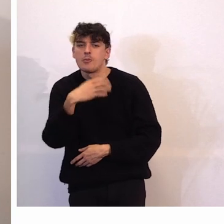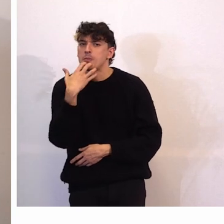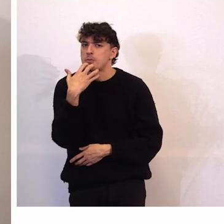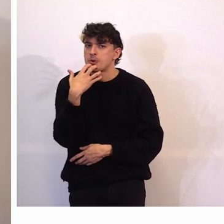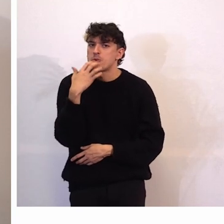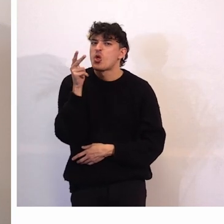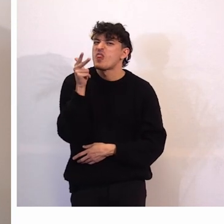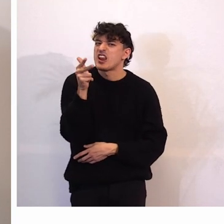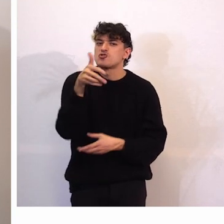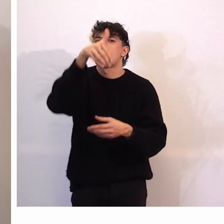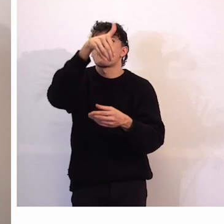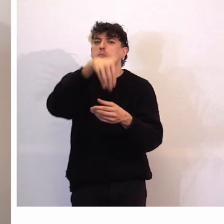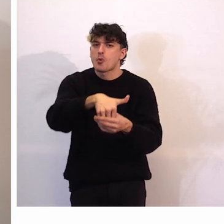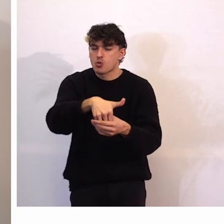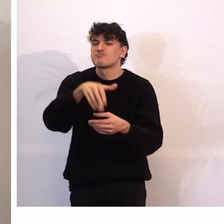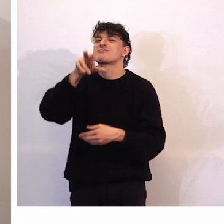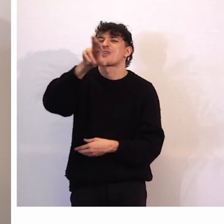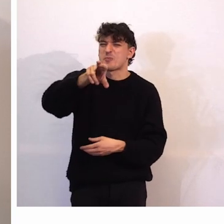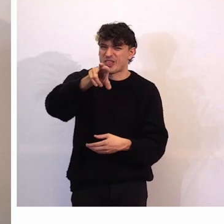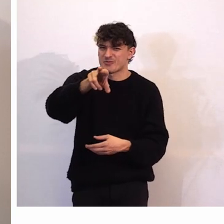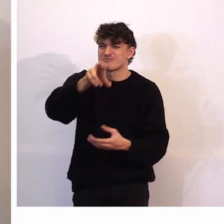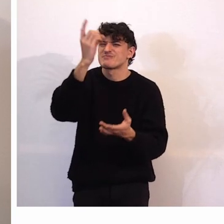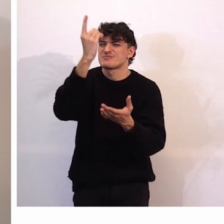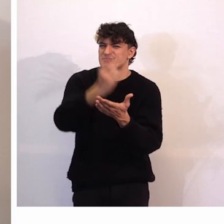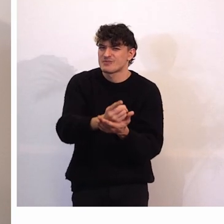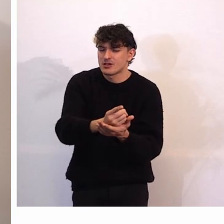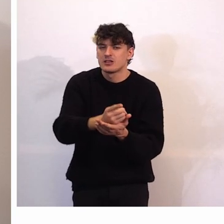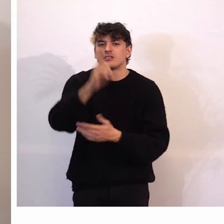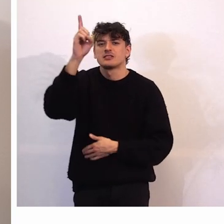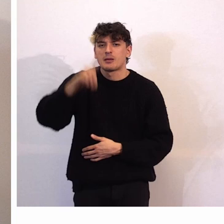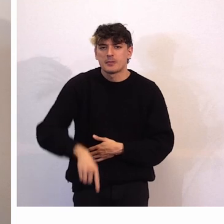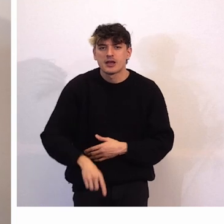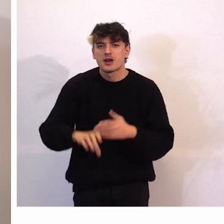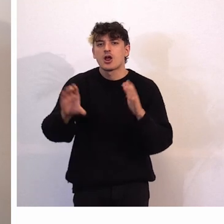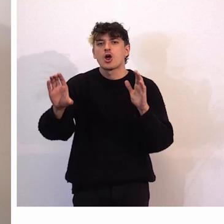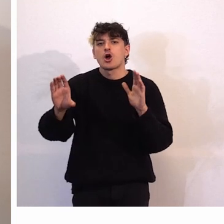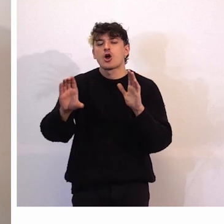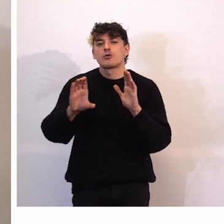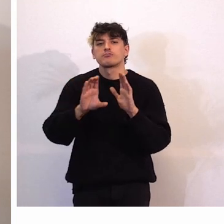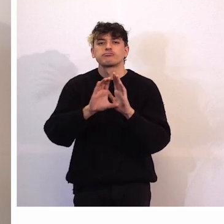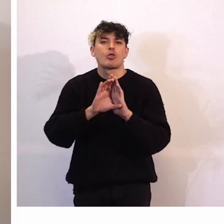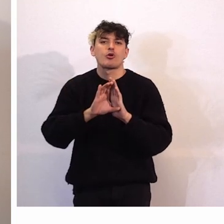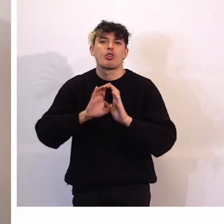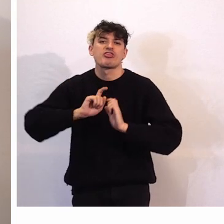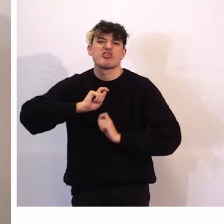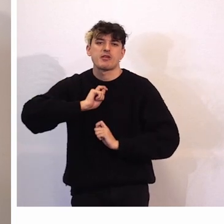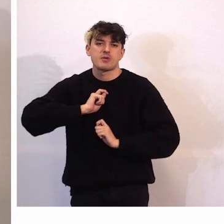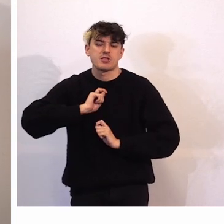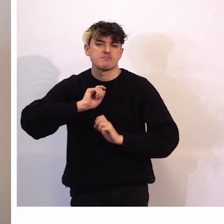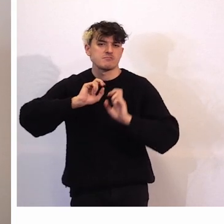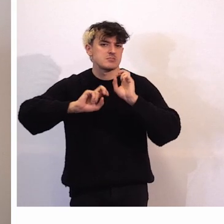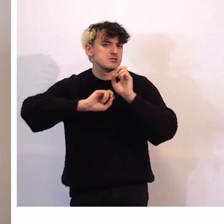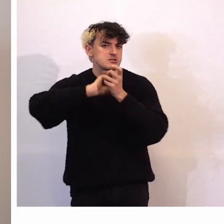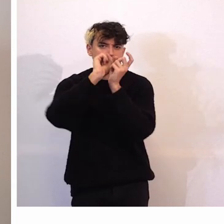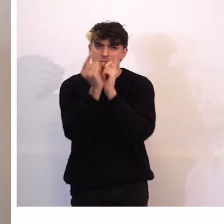del derecho al voto, cambio del Código Civil y muchas otras, así como unos